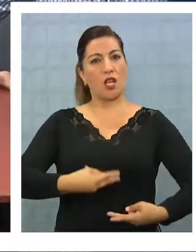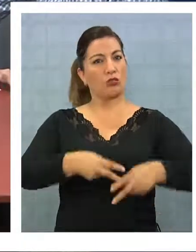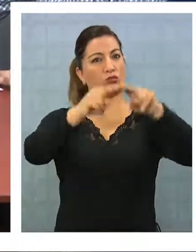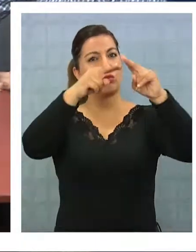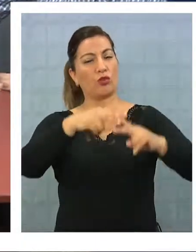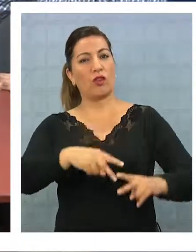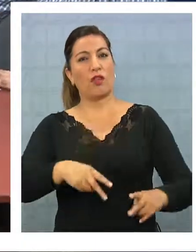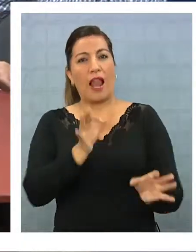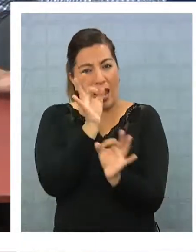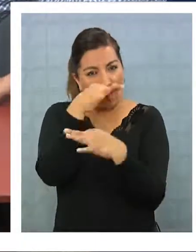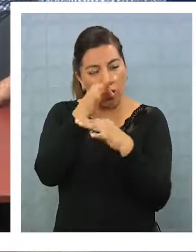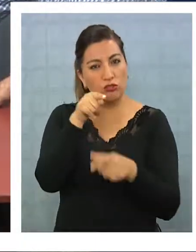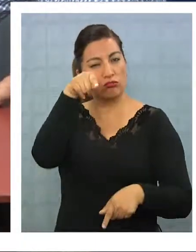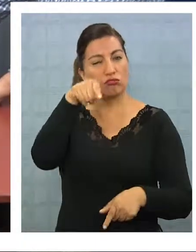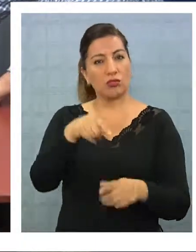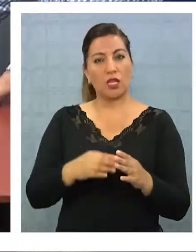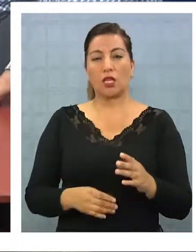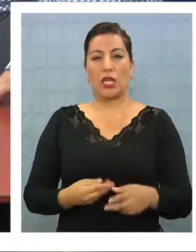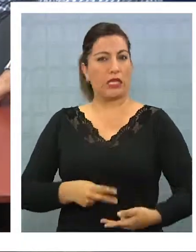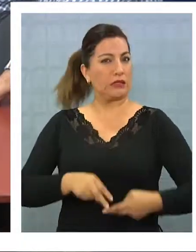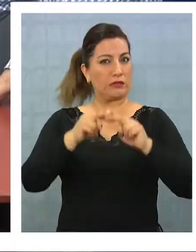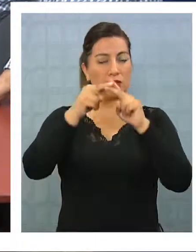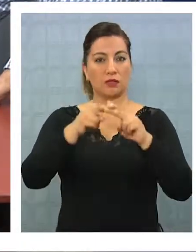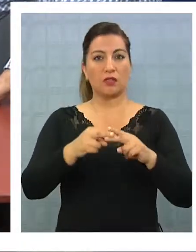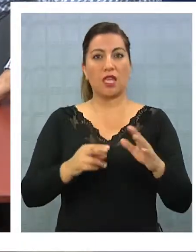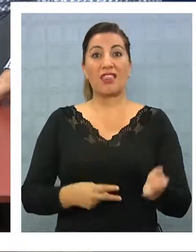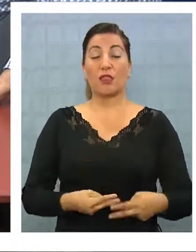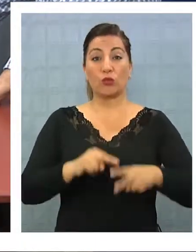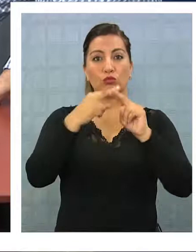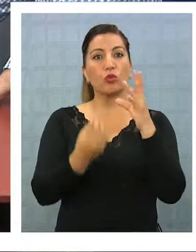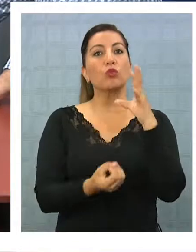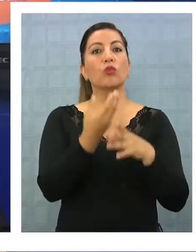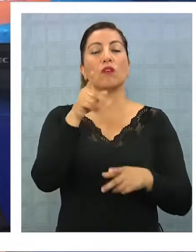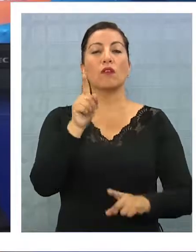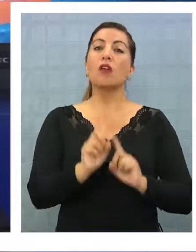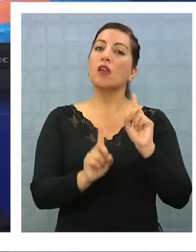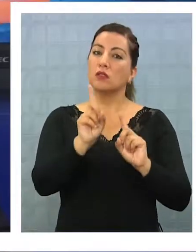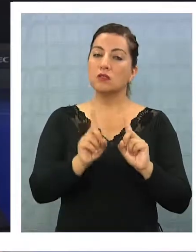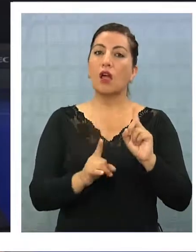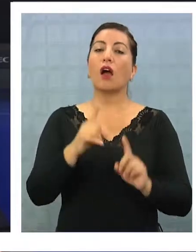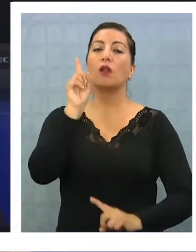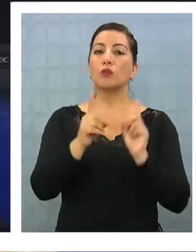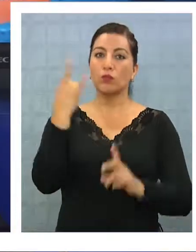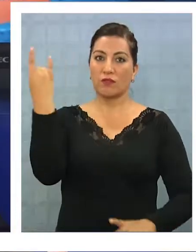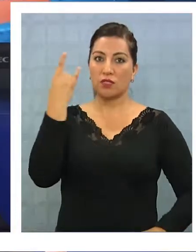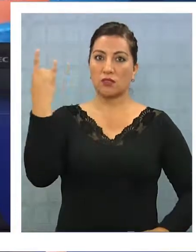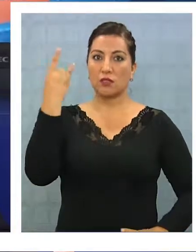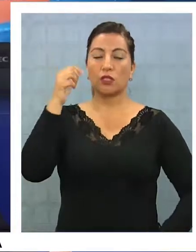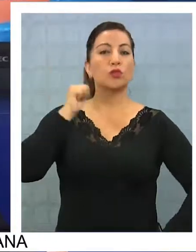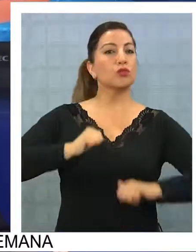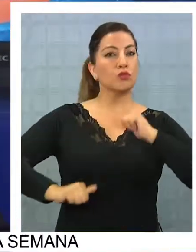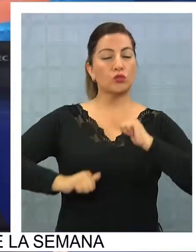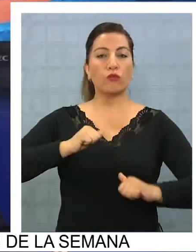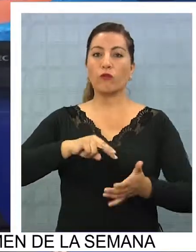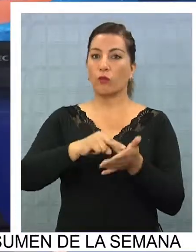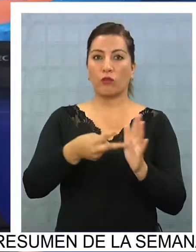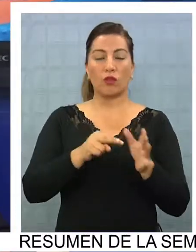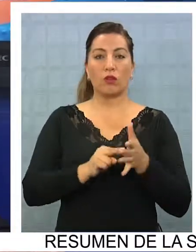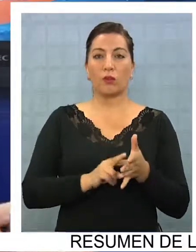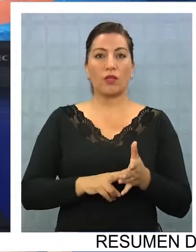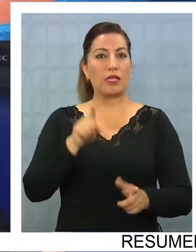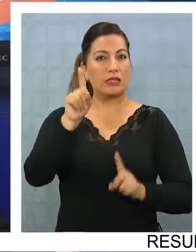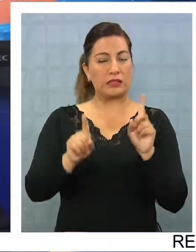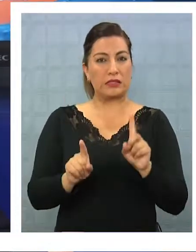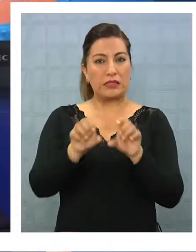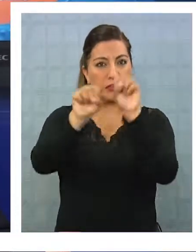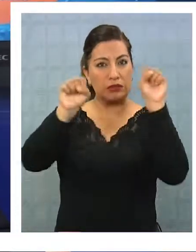infraestructura, en laboratorios, etc. Por lo menos hay edificios. Claro, yo creo que en parte las universidades sufren en regiones efectivamente un problema que no tiene